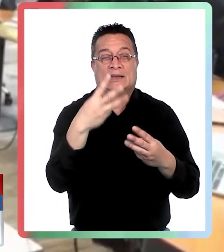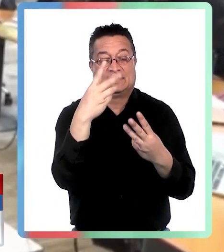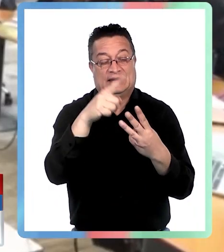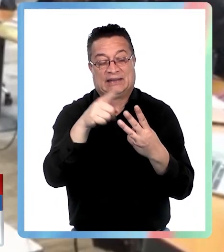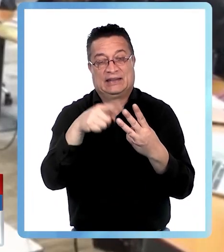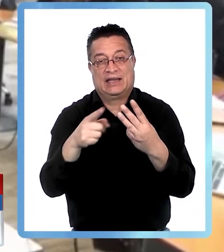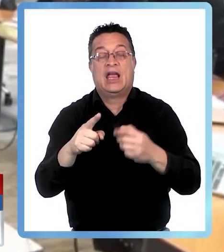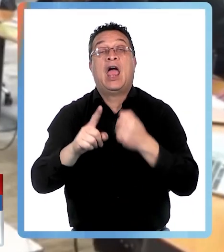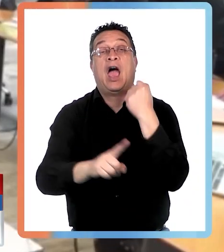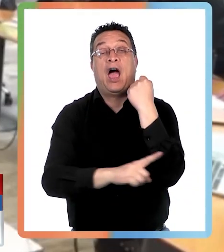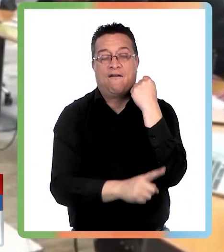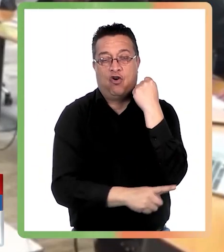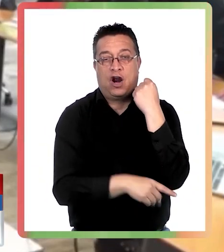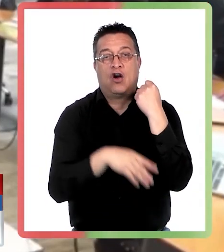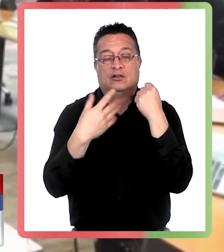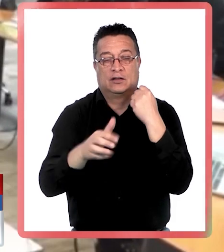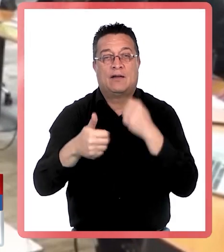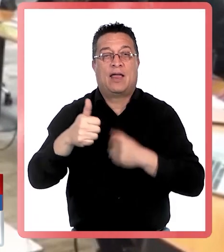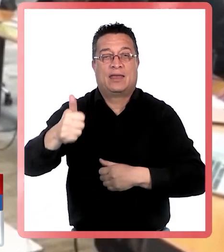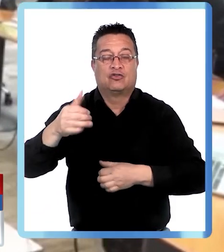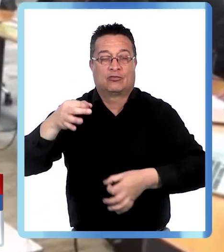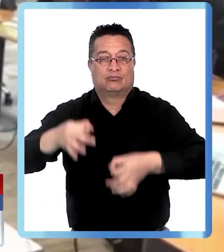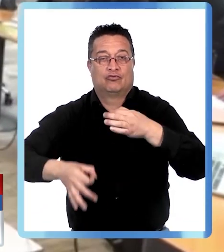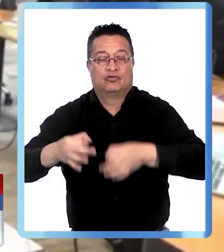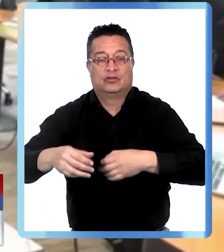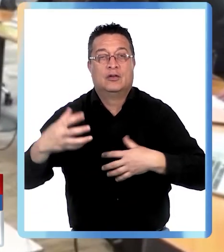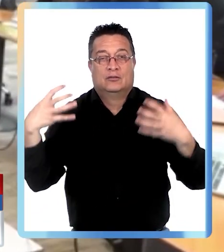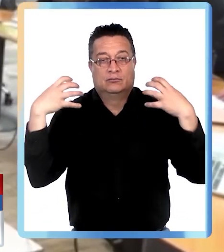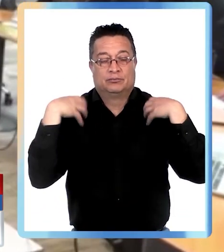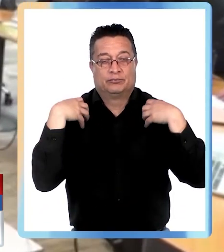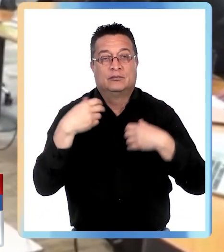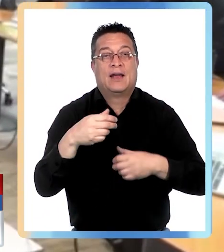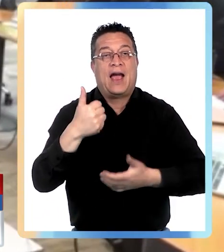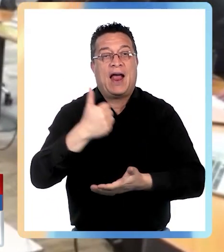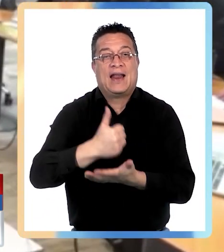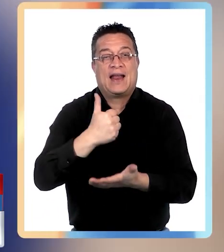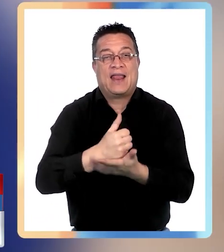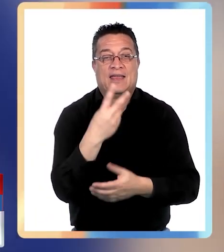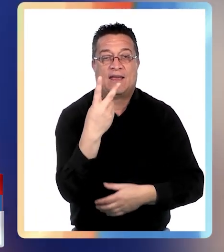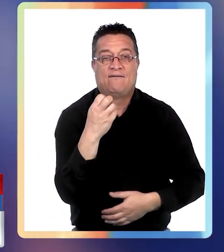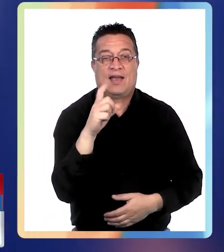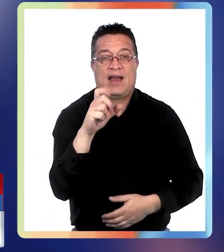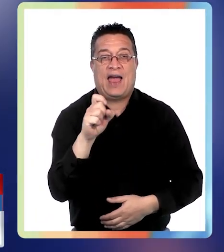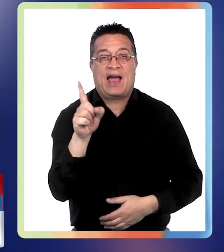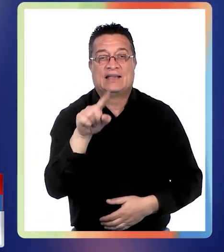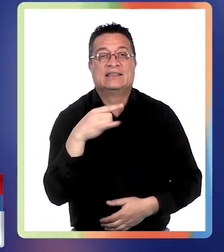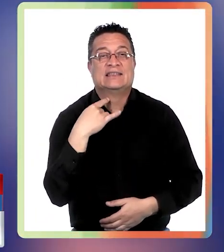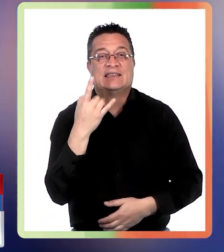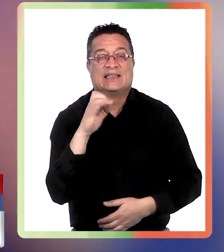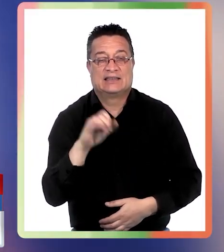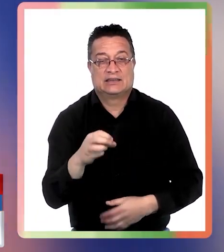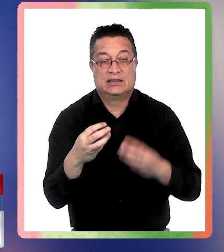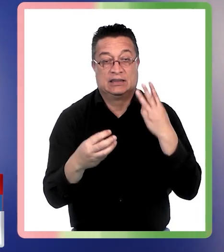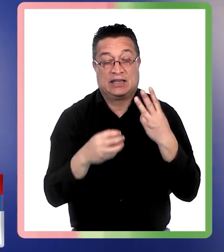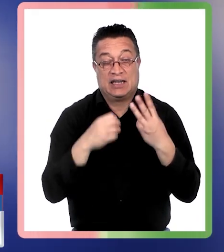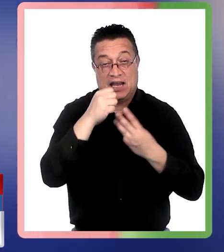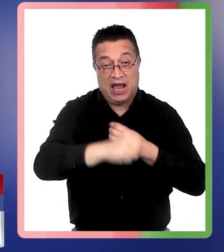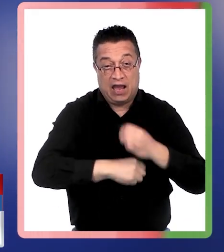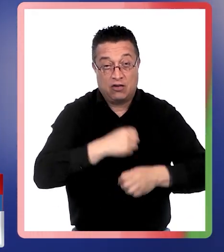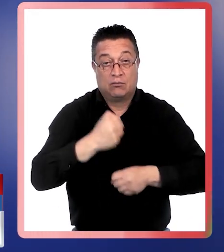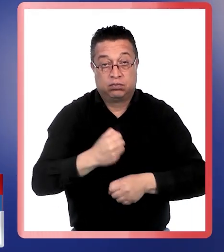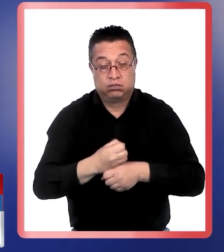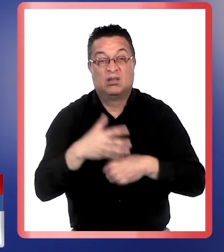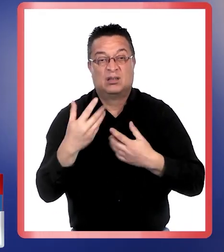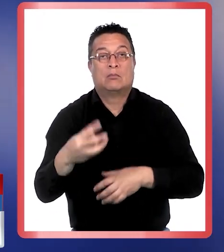son tres los abogados que dejaron la dirección jurídica bajo el mando del alcalde Jonathan Velázquez esto en un lapso sus de 3